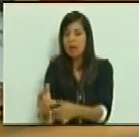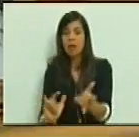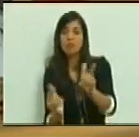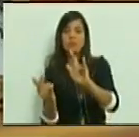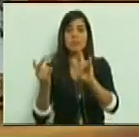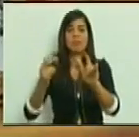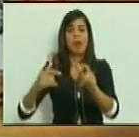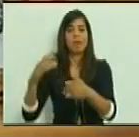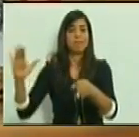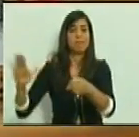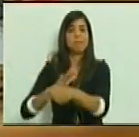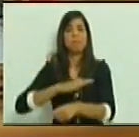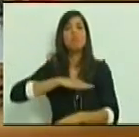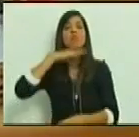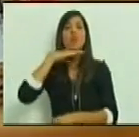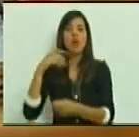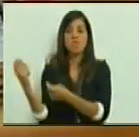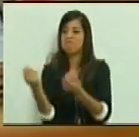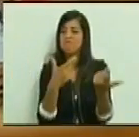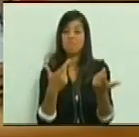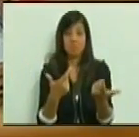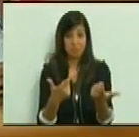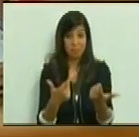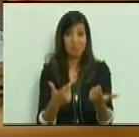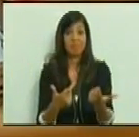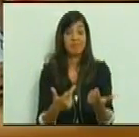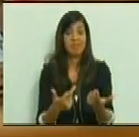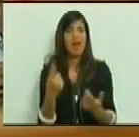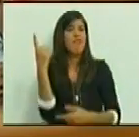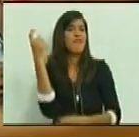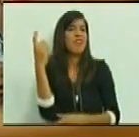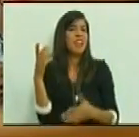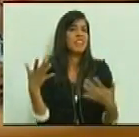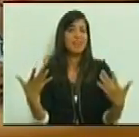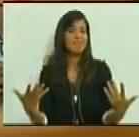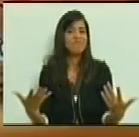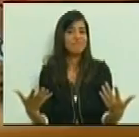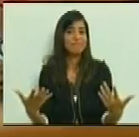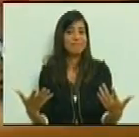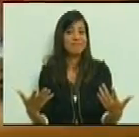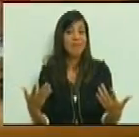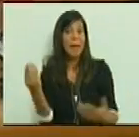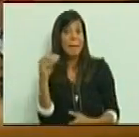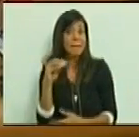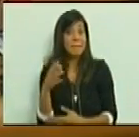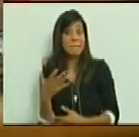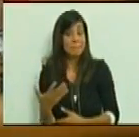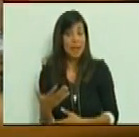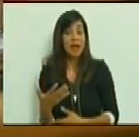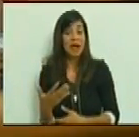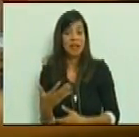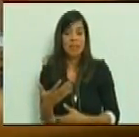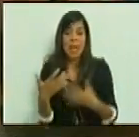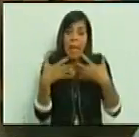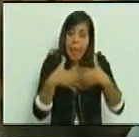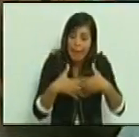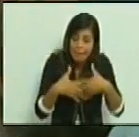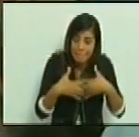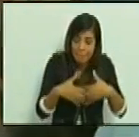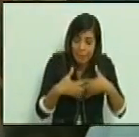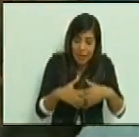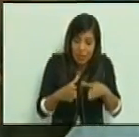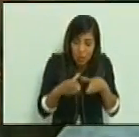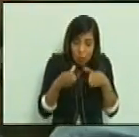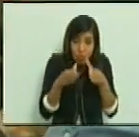sus necesidades fundamentales. ¿A qué nos falta ahora? Implementar una planta pequeña que produzca el